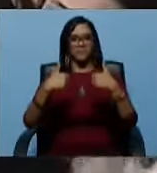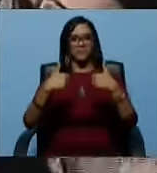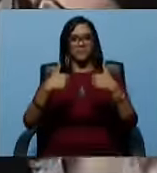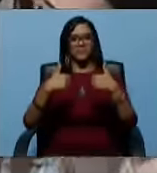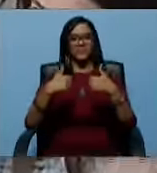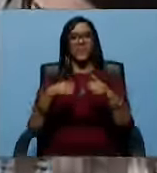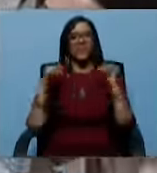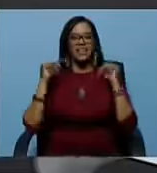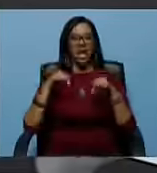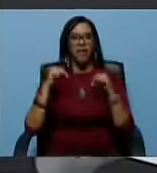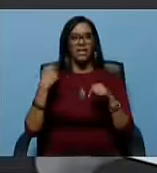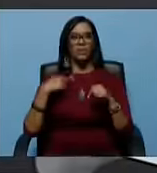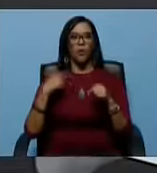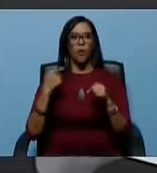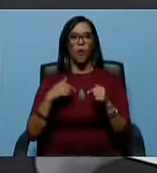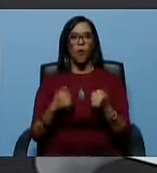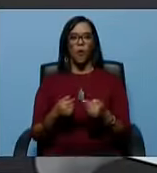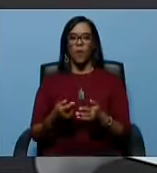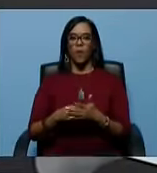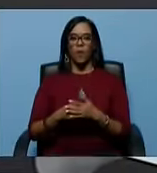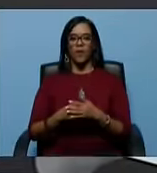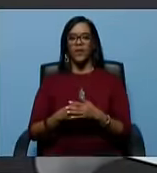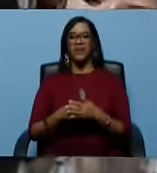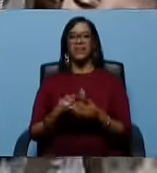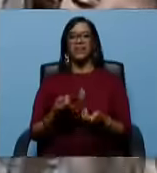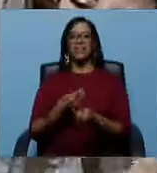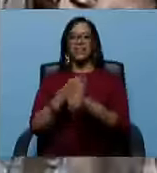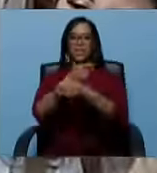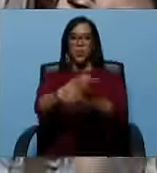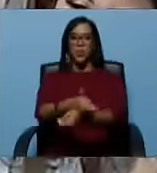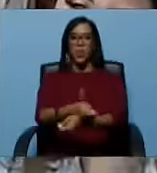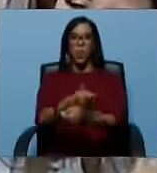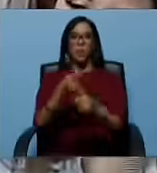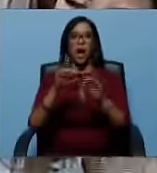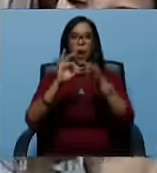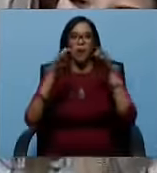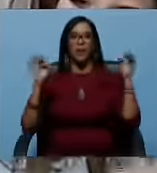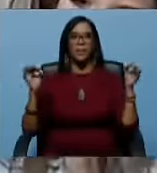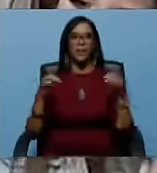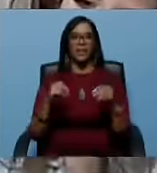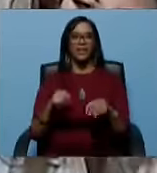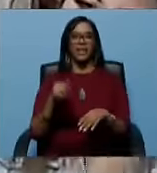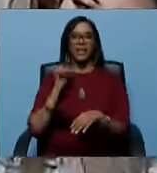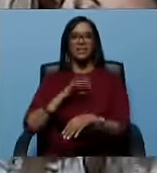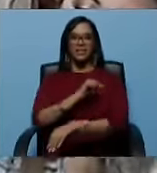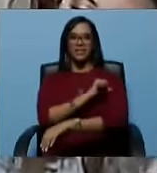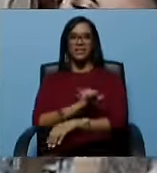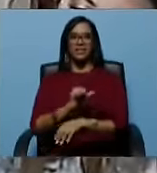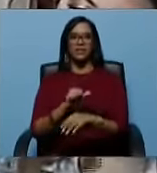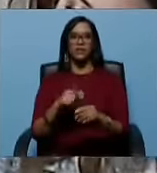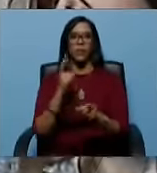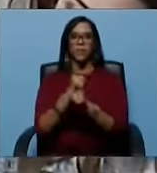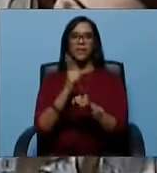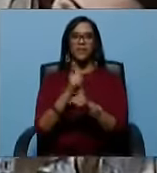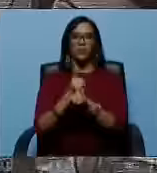Y ahorita obtuvo diploma olímpico, estaba lesionado. No se trajo la medalla porque compitió lesionado.